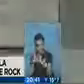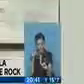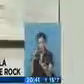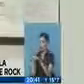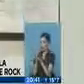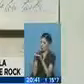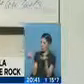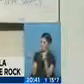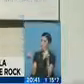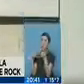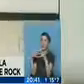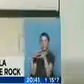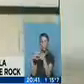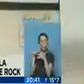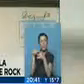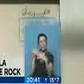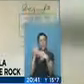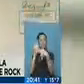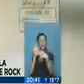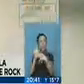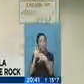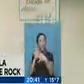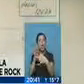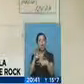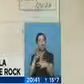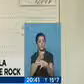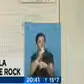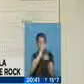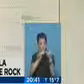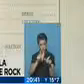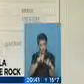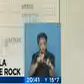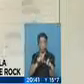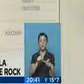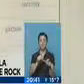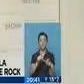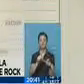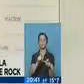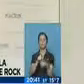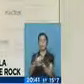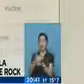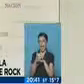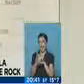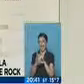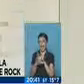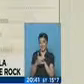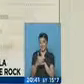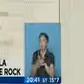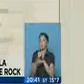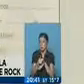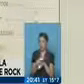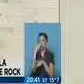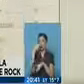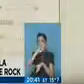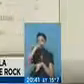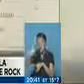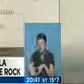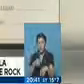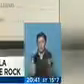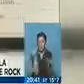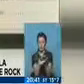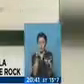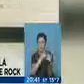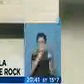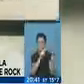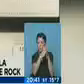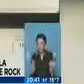inteligencia estuvo asociada a los delitos de lesa humanidad, digamos, ¿no? Claro. Que fueron un poco los pasos previos, pero que fueron constitutivos de los delitos de lesa humanidad. Y